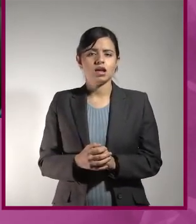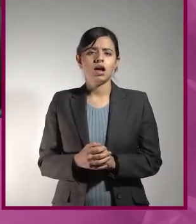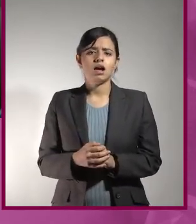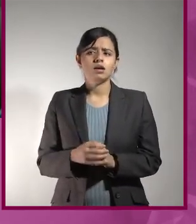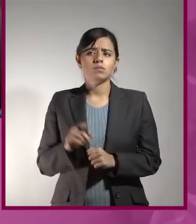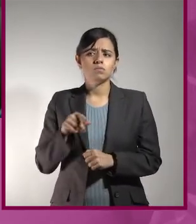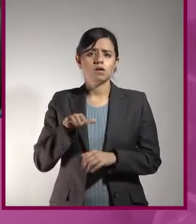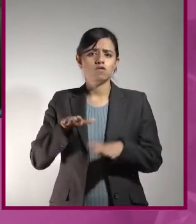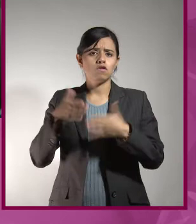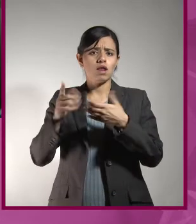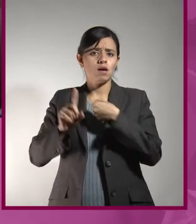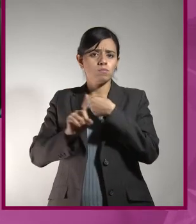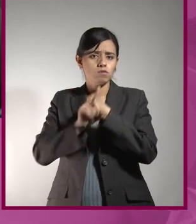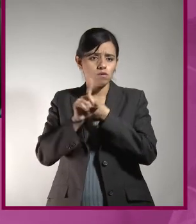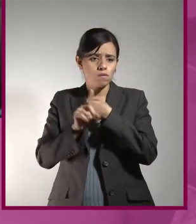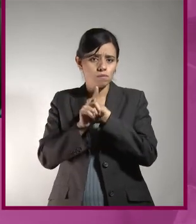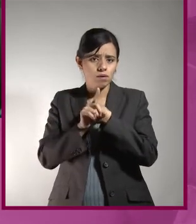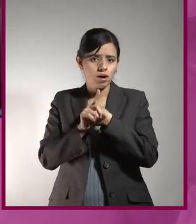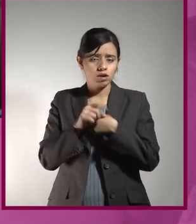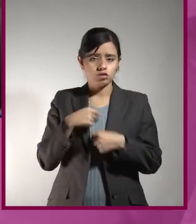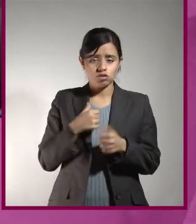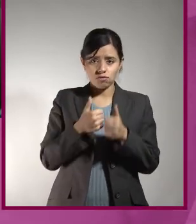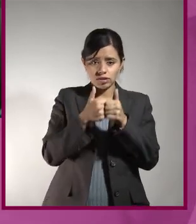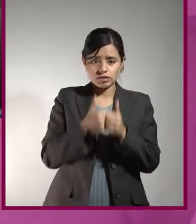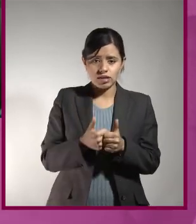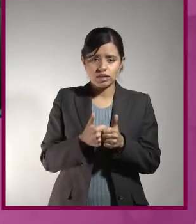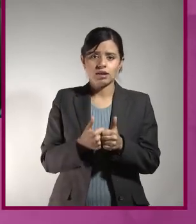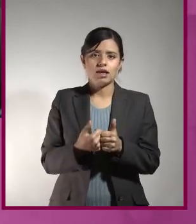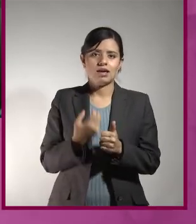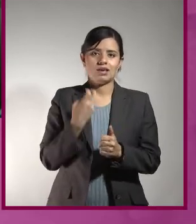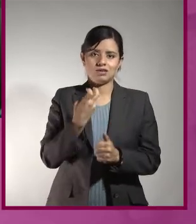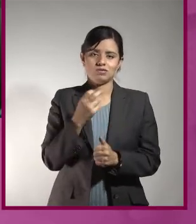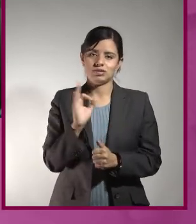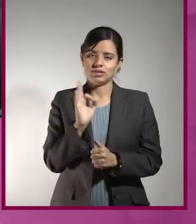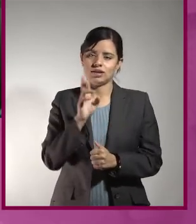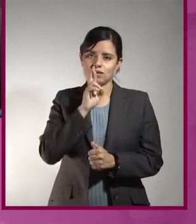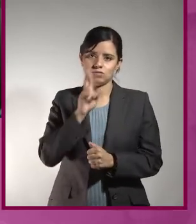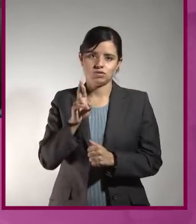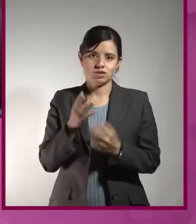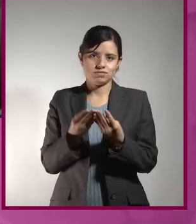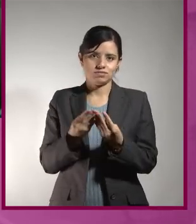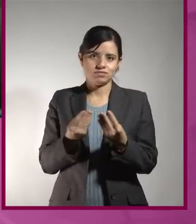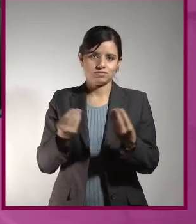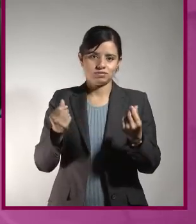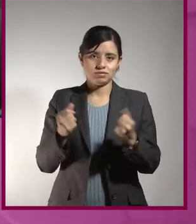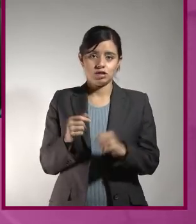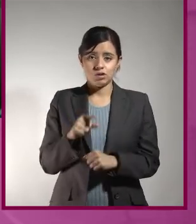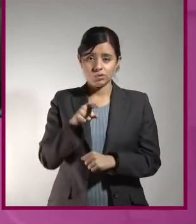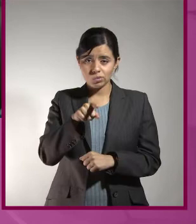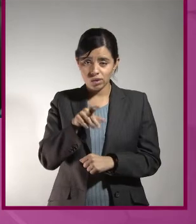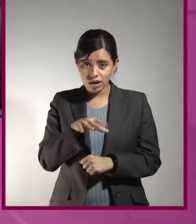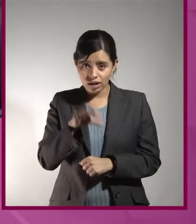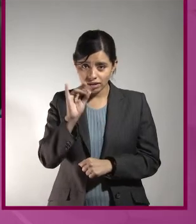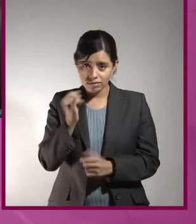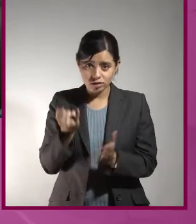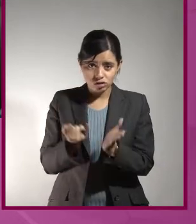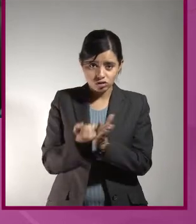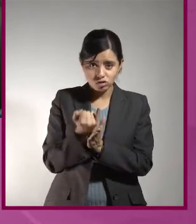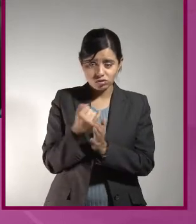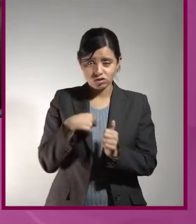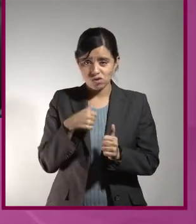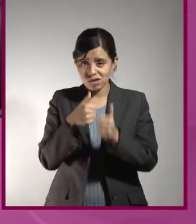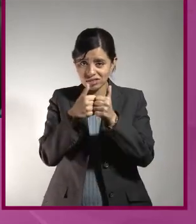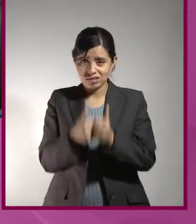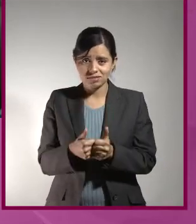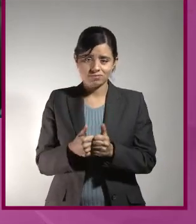una solución frente a un problema. Sé que no has elegido, no has decidido